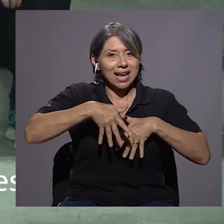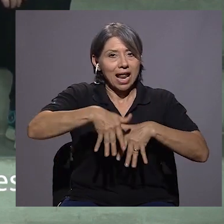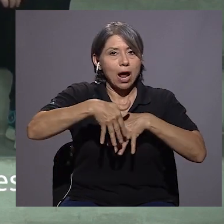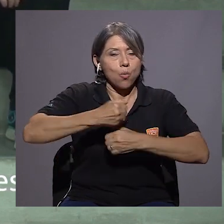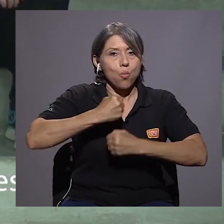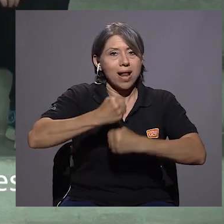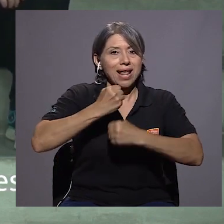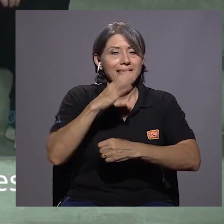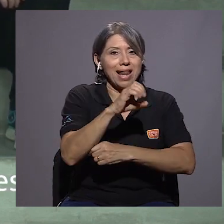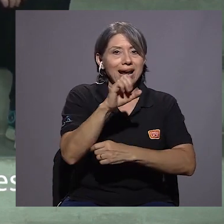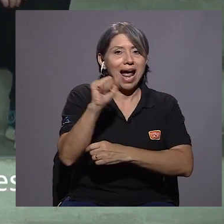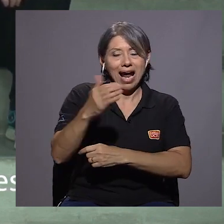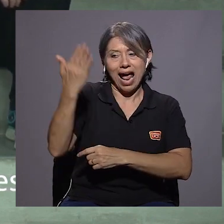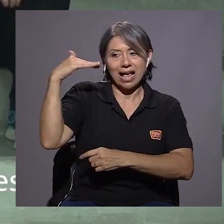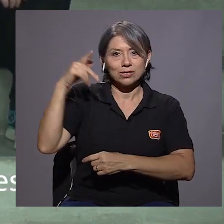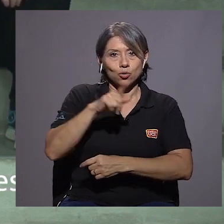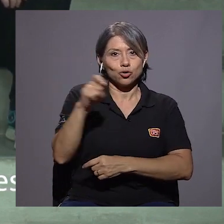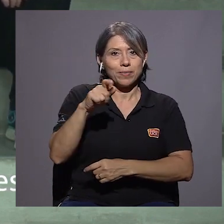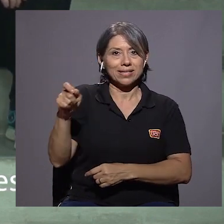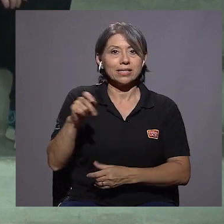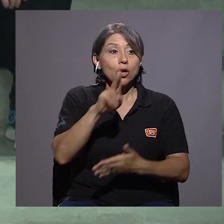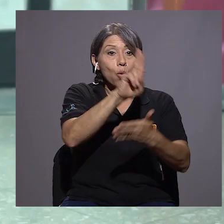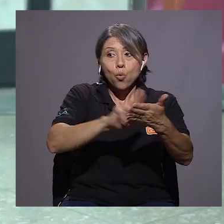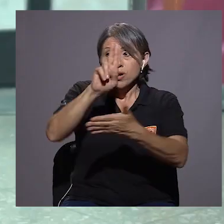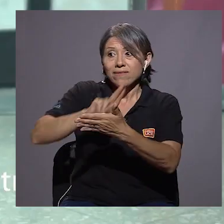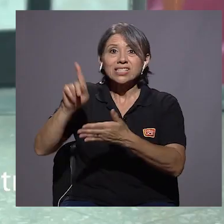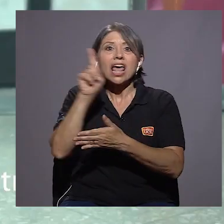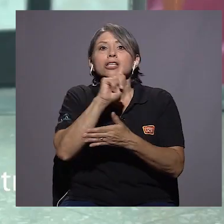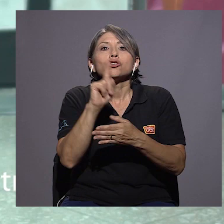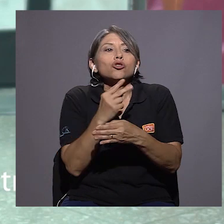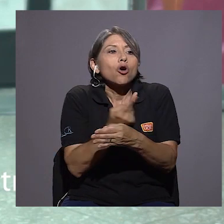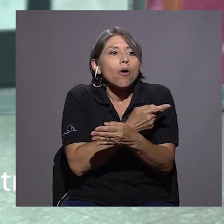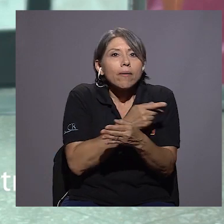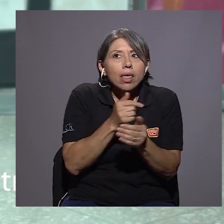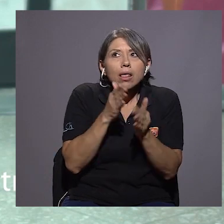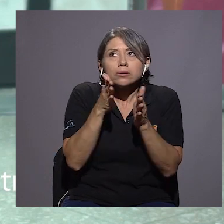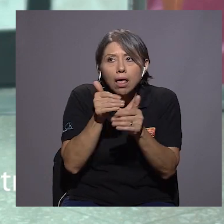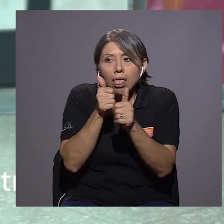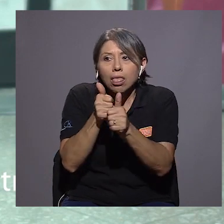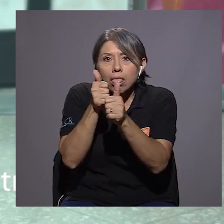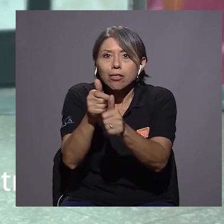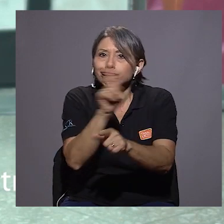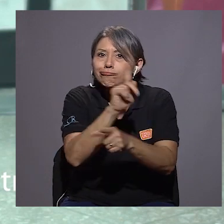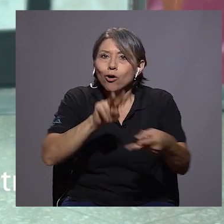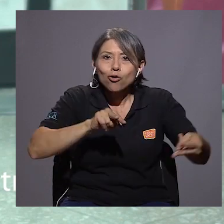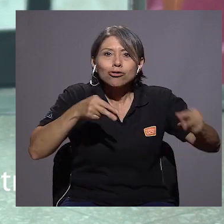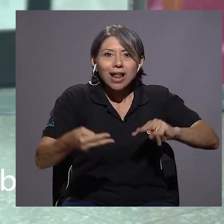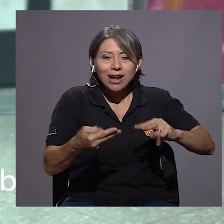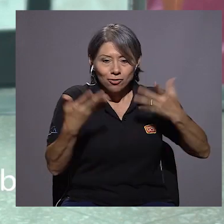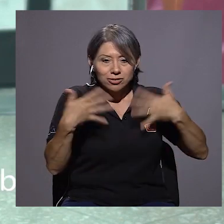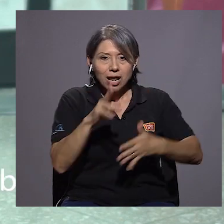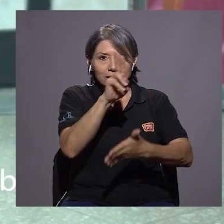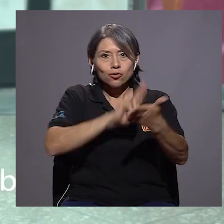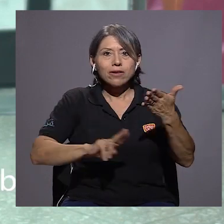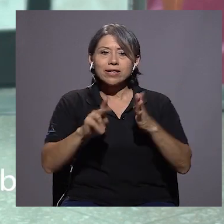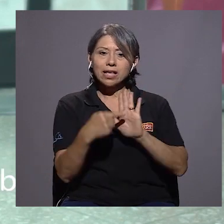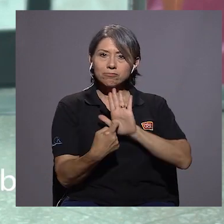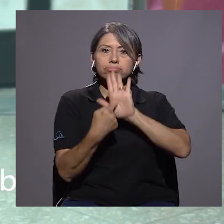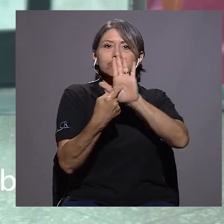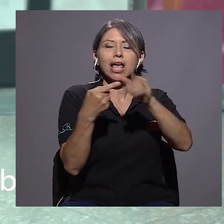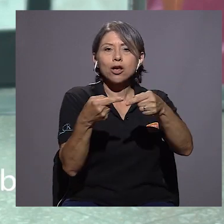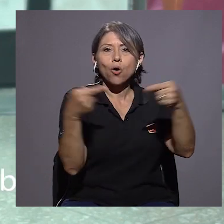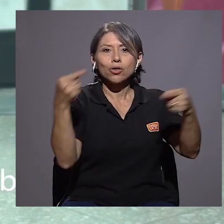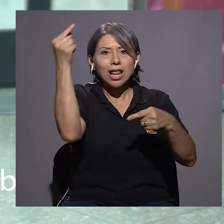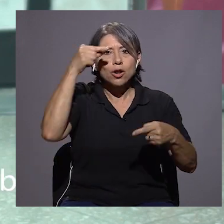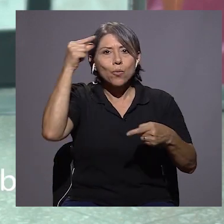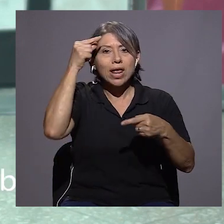para finalizar la huelga de la Caja hace unos meses. Las universidades no son un rebaño, todo lo contrario. Las universidades se